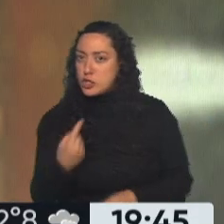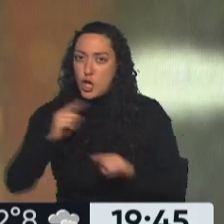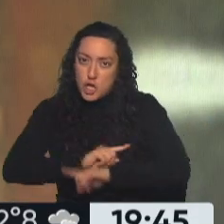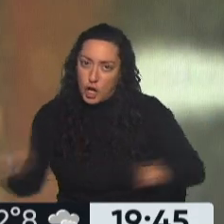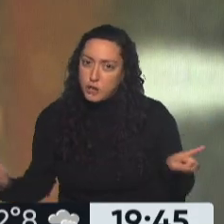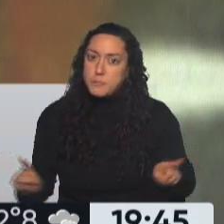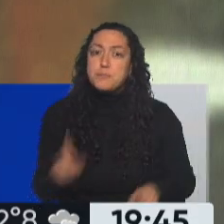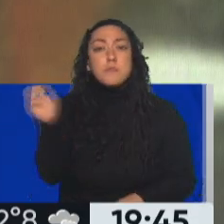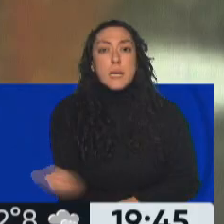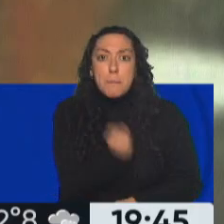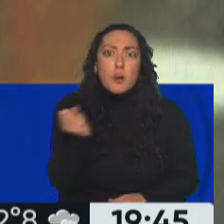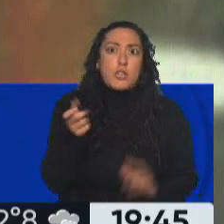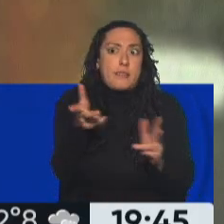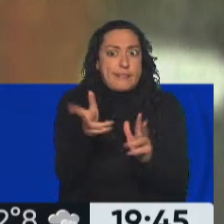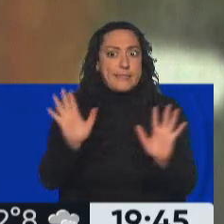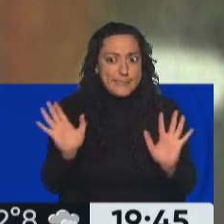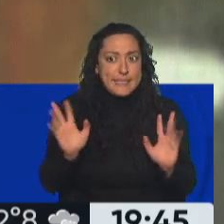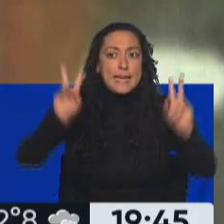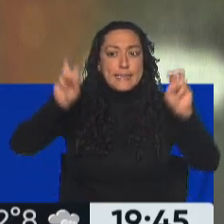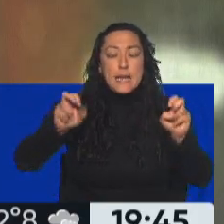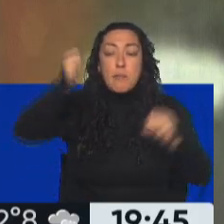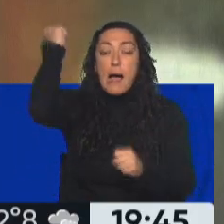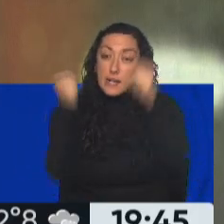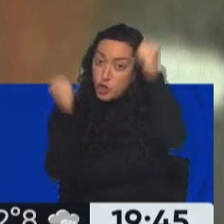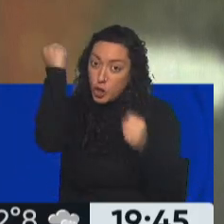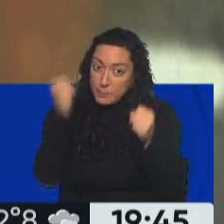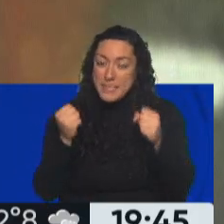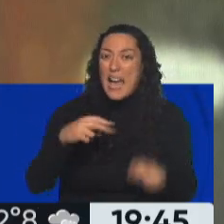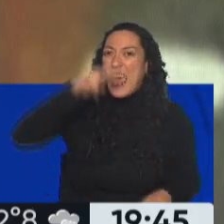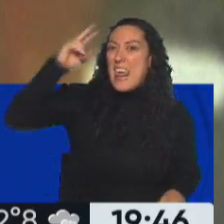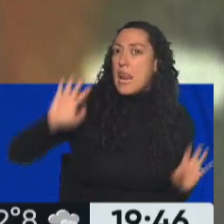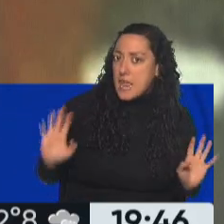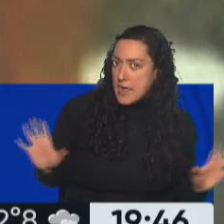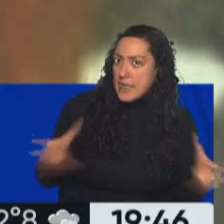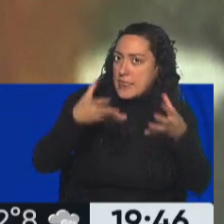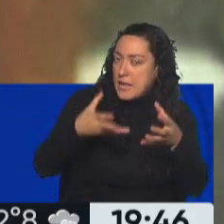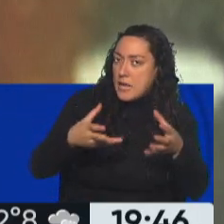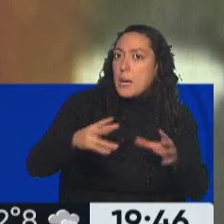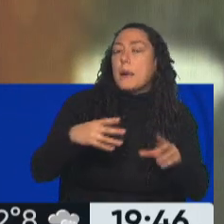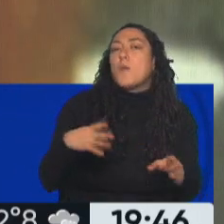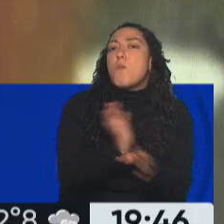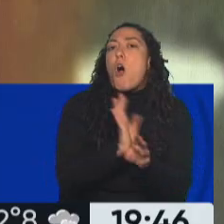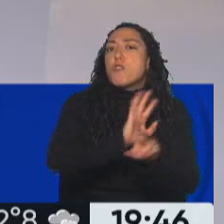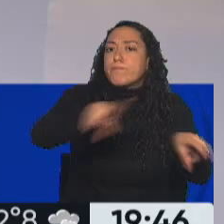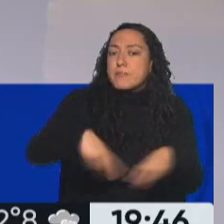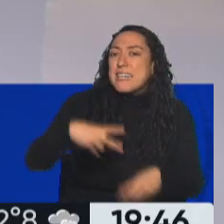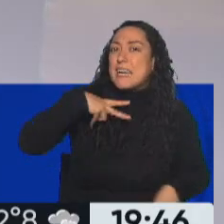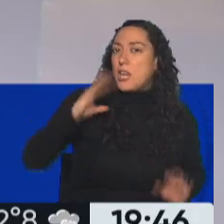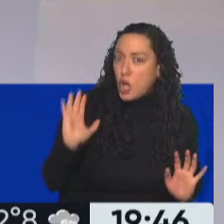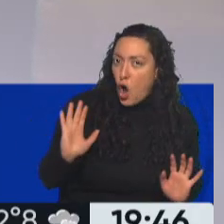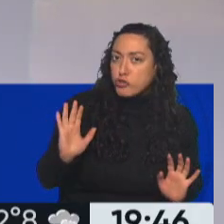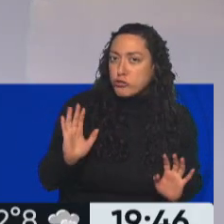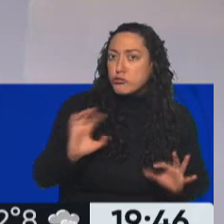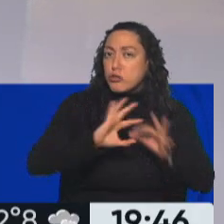Bueno, importante, ¿no? Porque habló de economía, habló de élite. La palabra élite y de privilegios prevalecieron hoy en